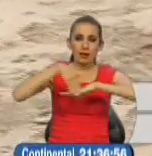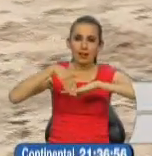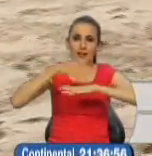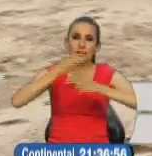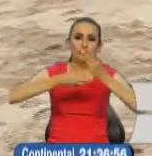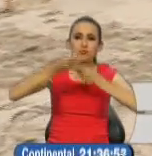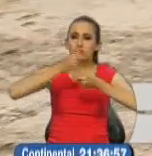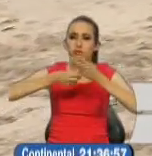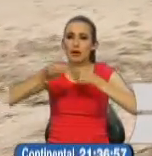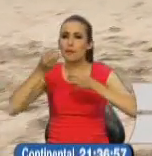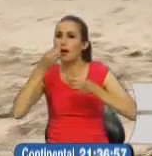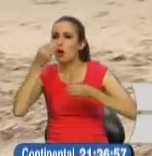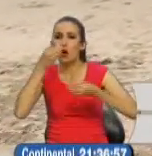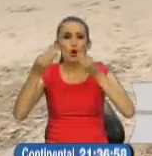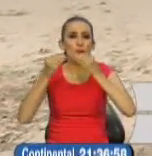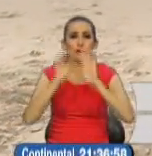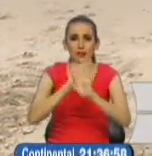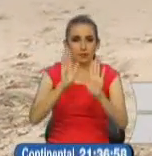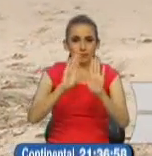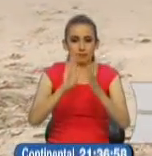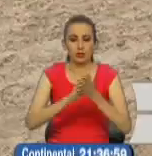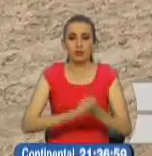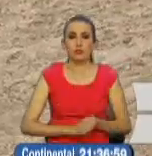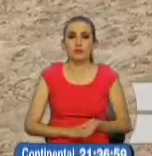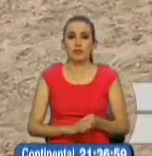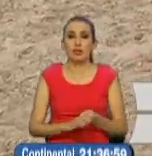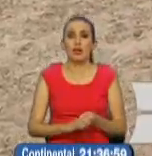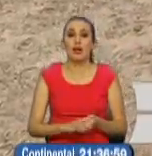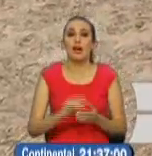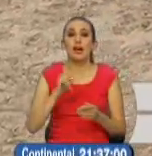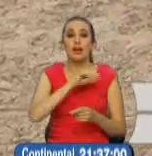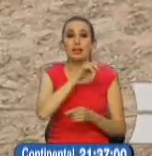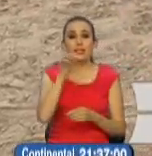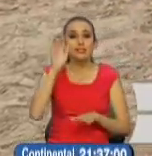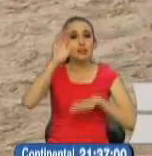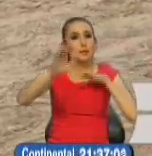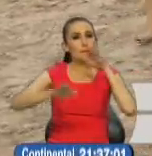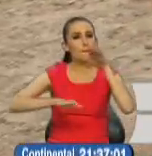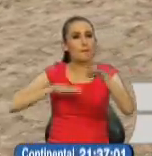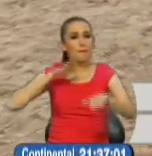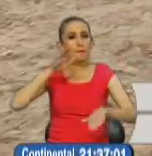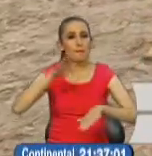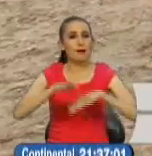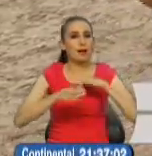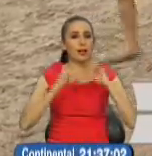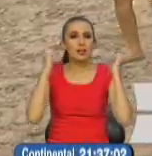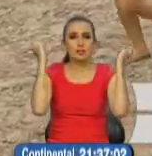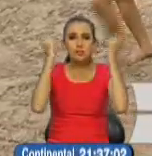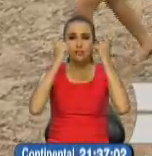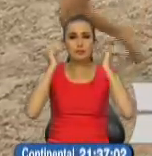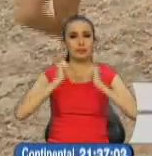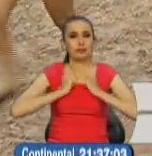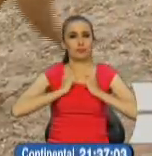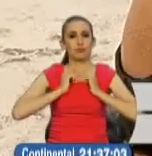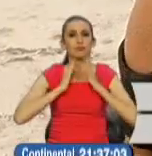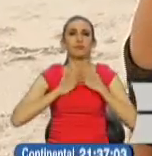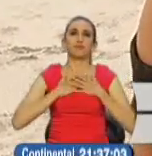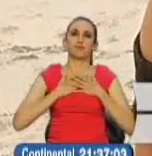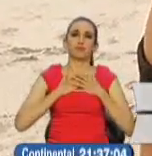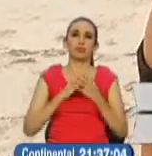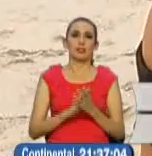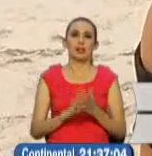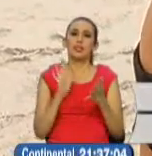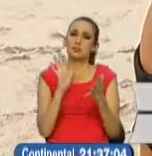ni actividades que alteren el entorno natural de la zona. Los Frailes, una playa que comulga la diversión sana y el descanso. Que